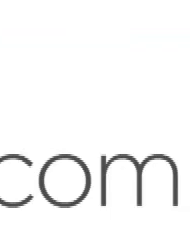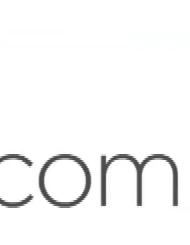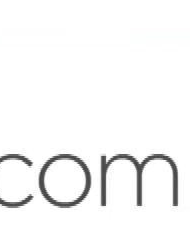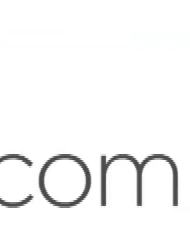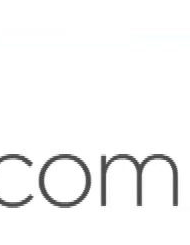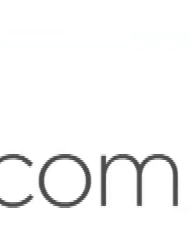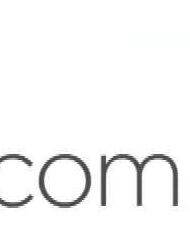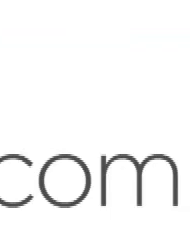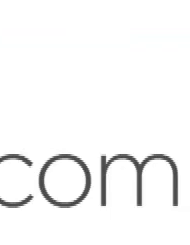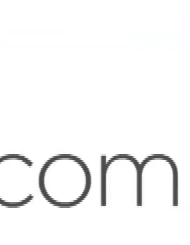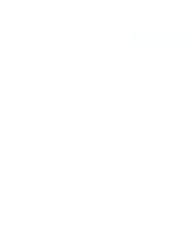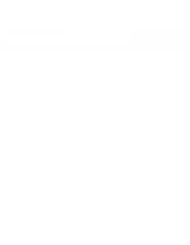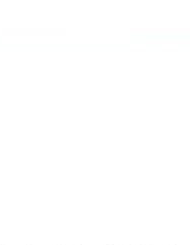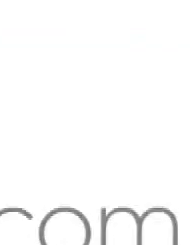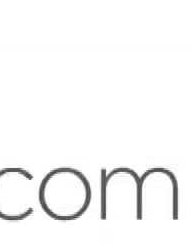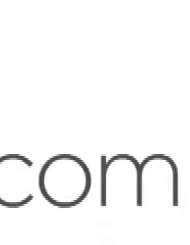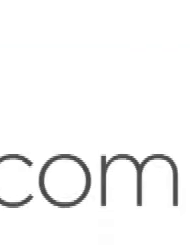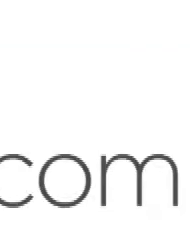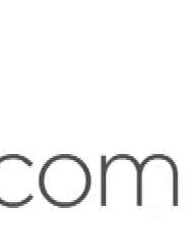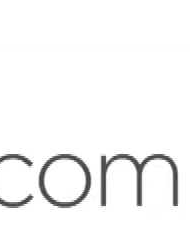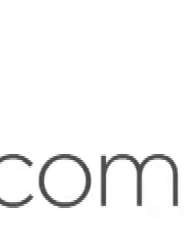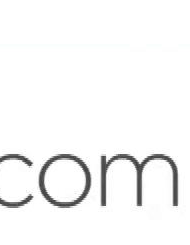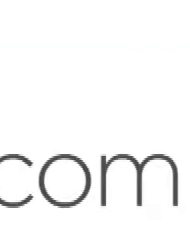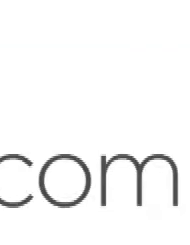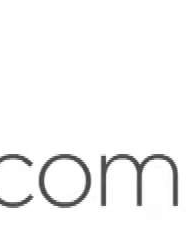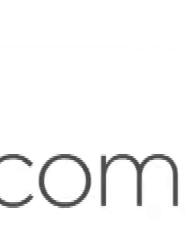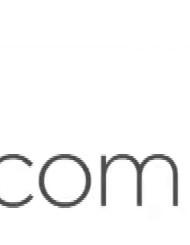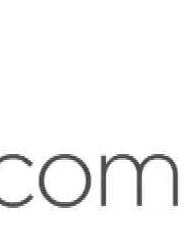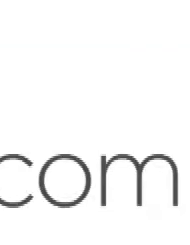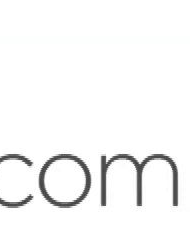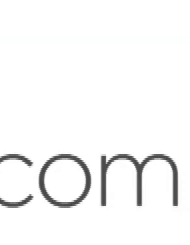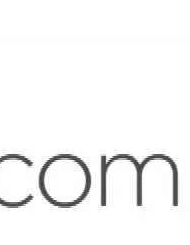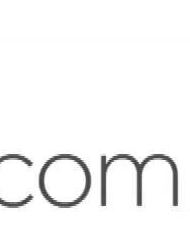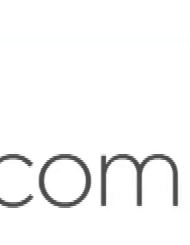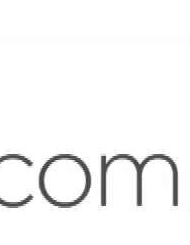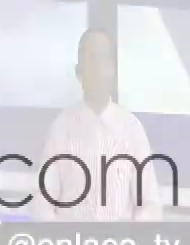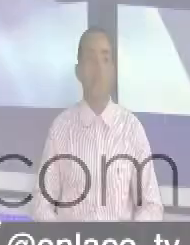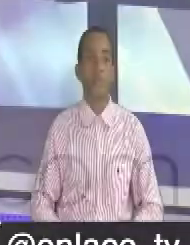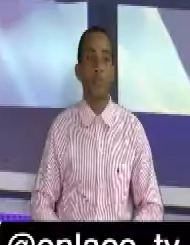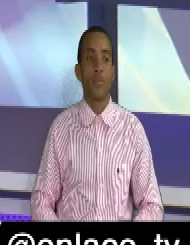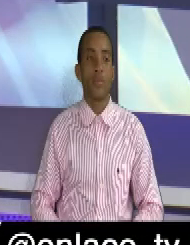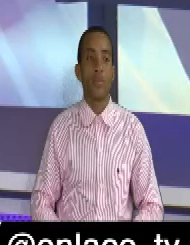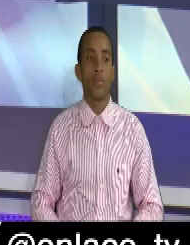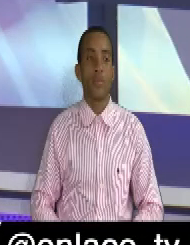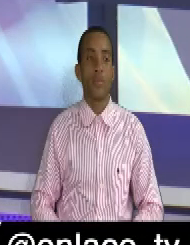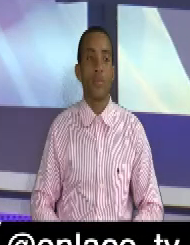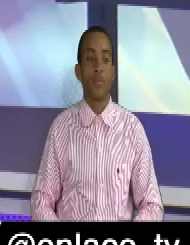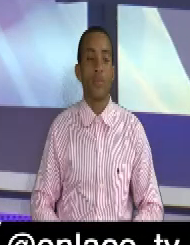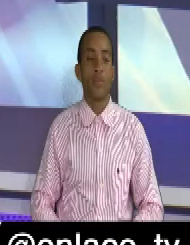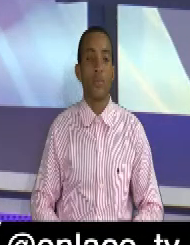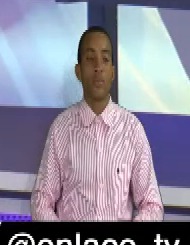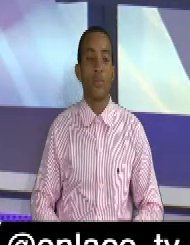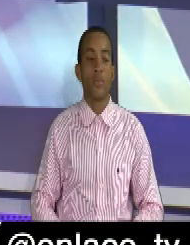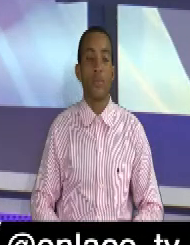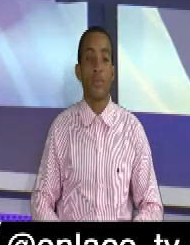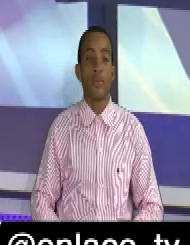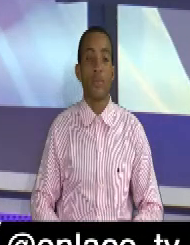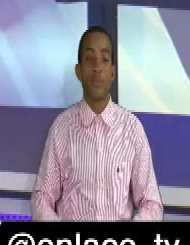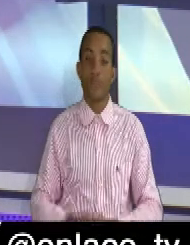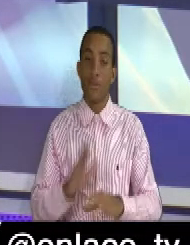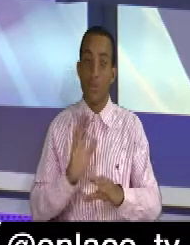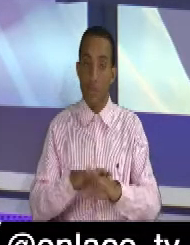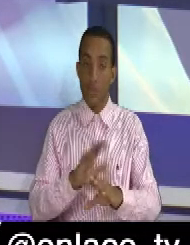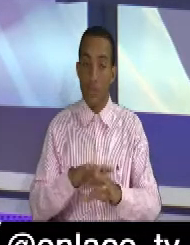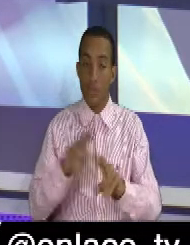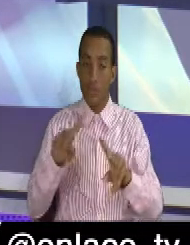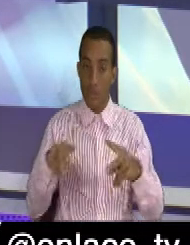Colombia, o llame al teléfono 601-0547. En comunicado de prensa, Ecopetrol